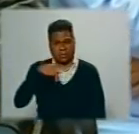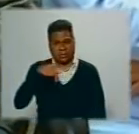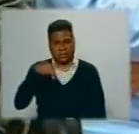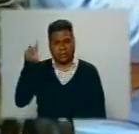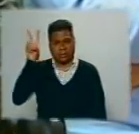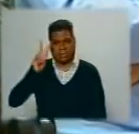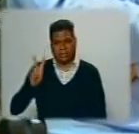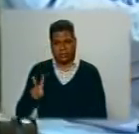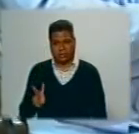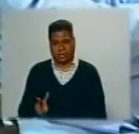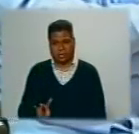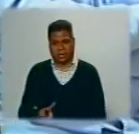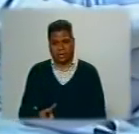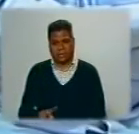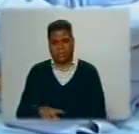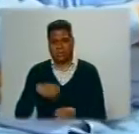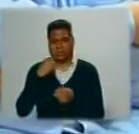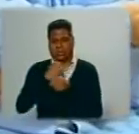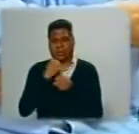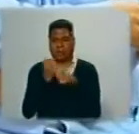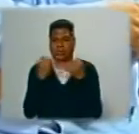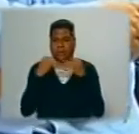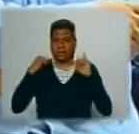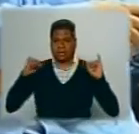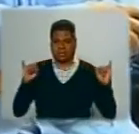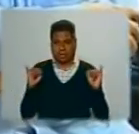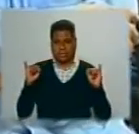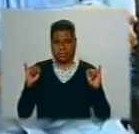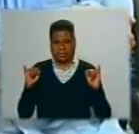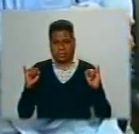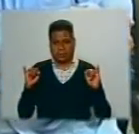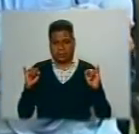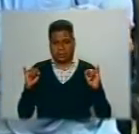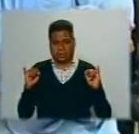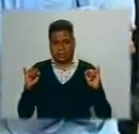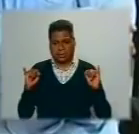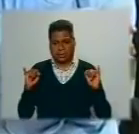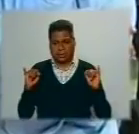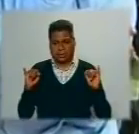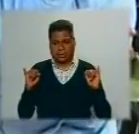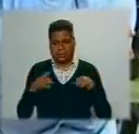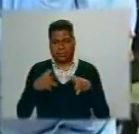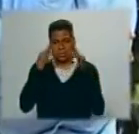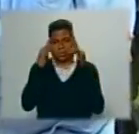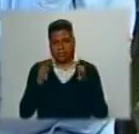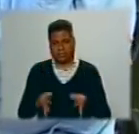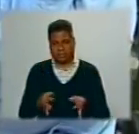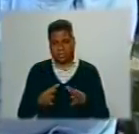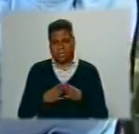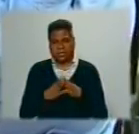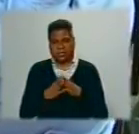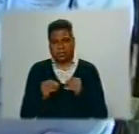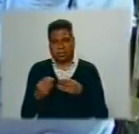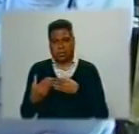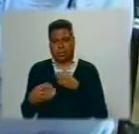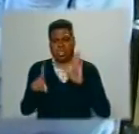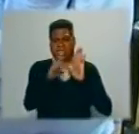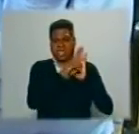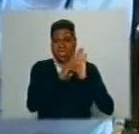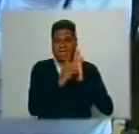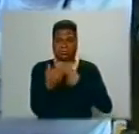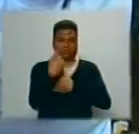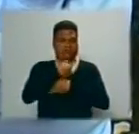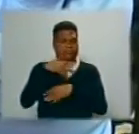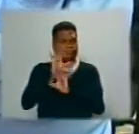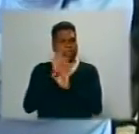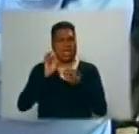Venezuela, en ejercicio de su independencia y soberanía, es titular de derechos inalienables, históricos y